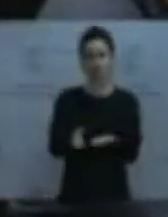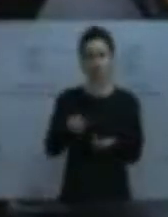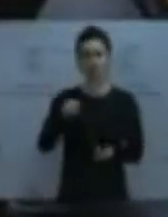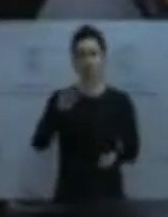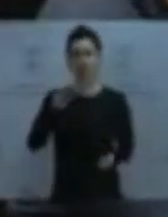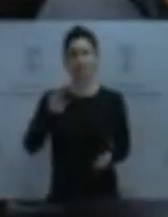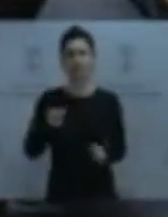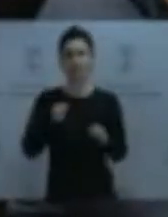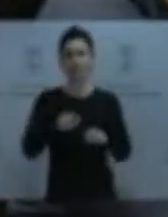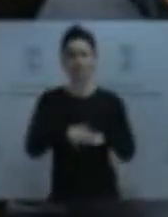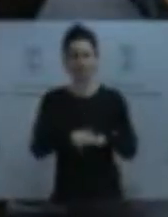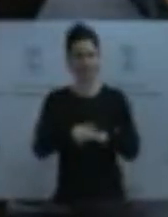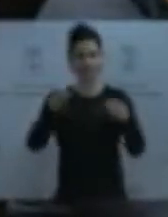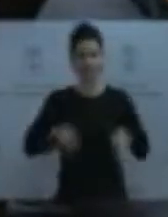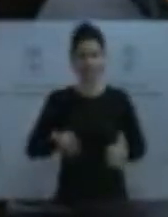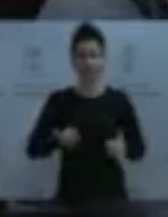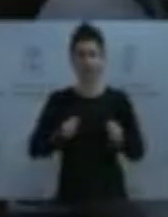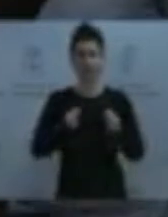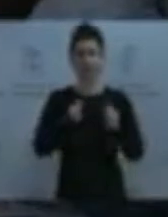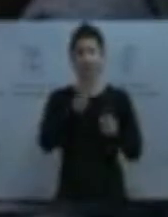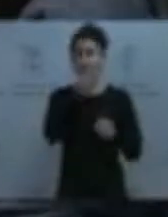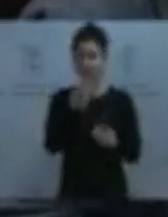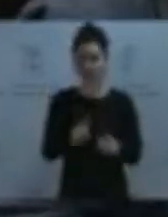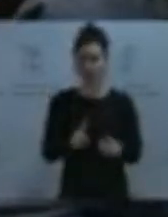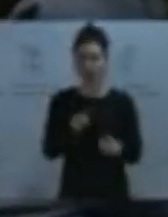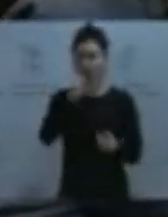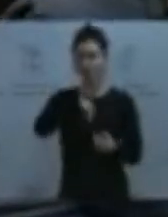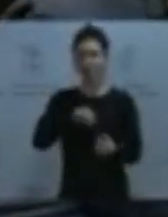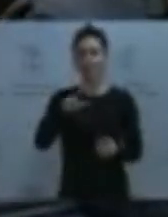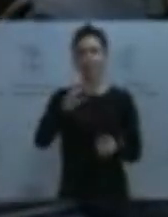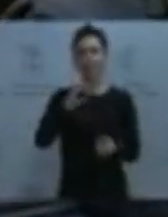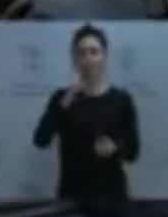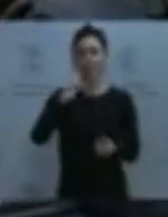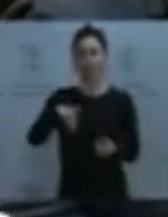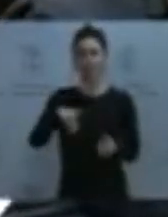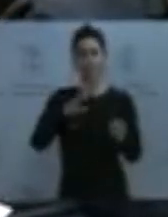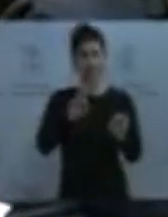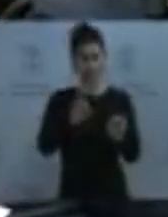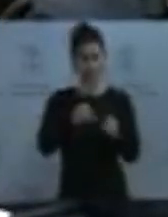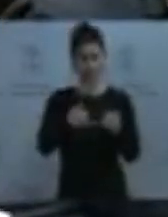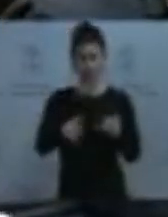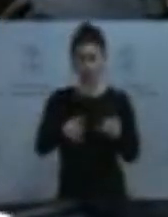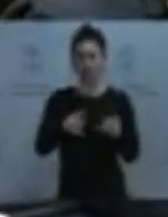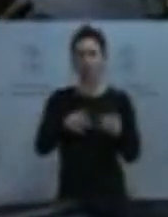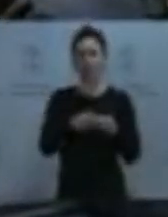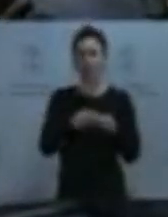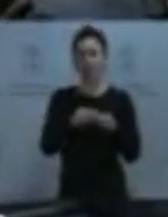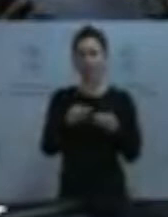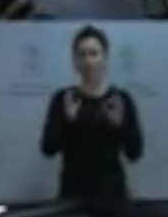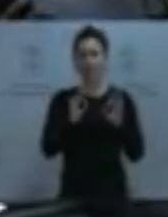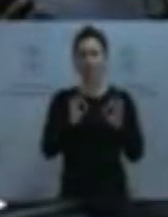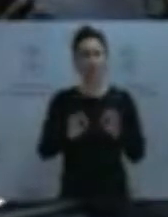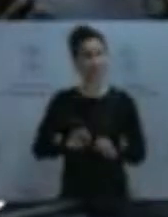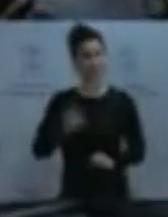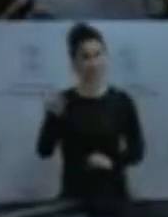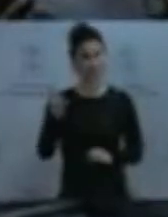concesión, salvo para Evacom, comarcas mineras, y Telecable, el cliente que supone la mayor parte de sus ingresos, estaba operando sin